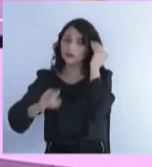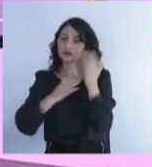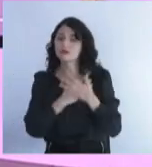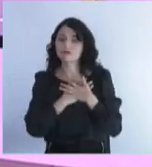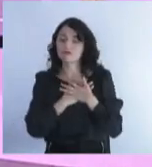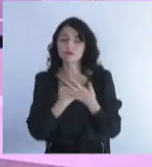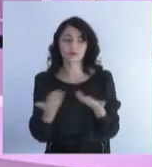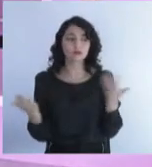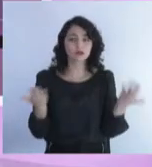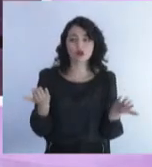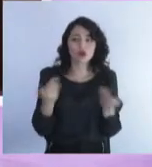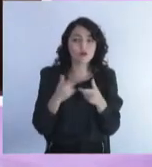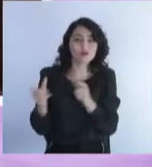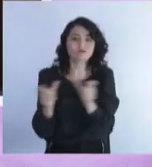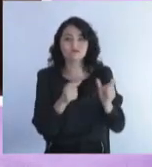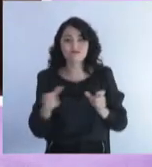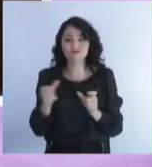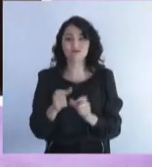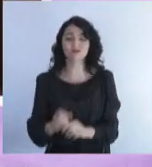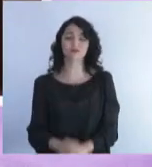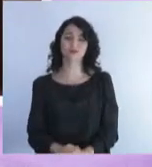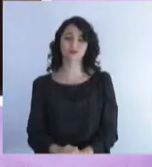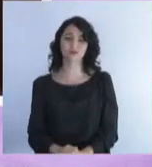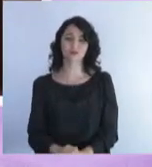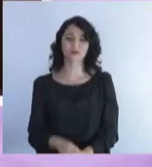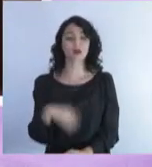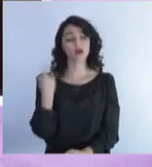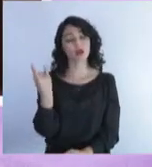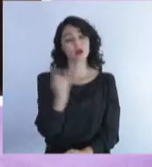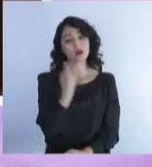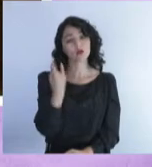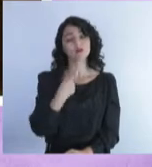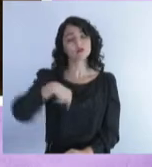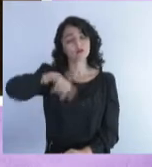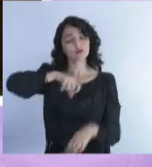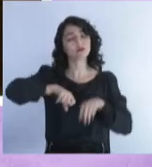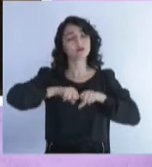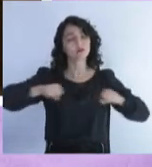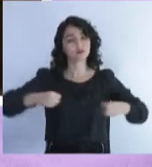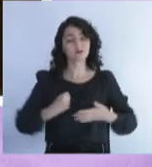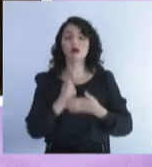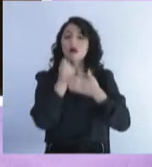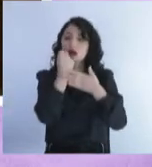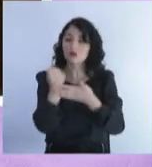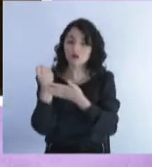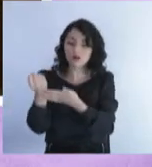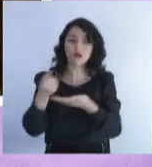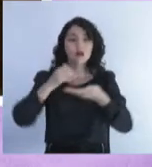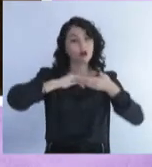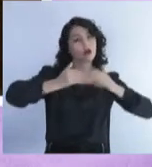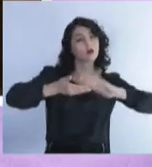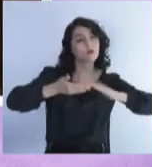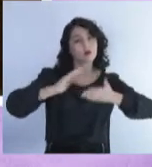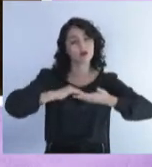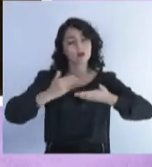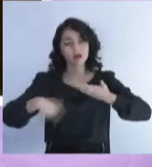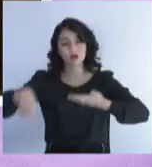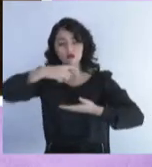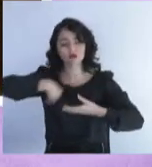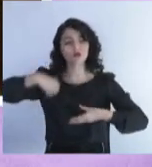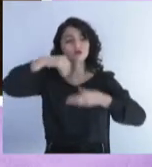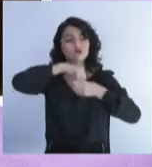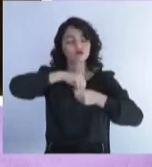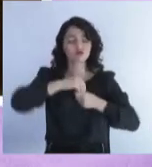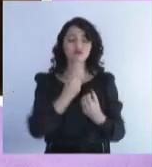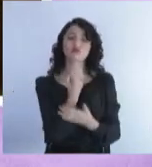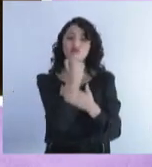esta sintomatología. Como universidad comprometida con aportar a la comunidad en la que estamos insertos, tenemos